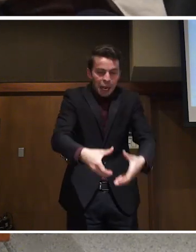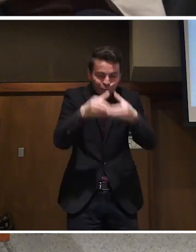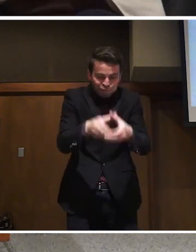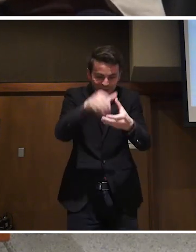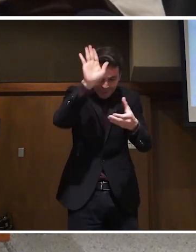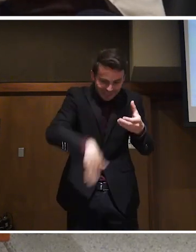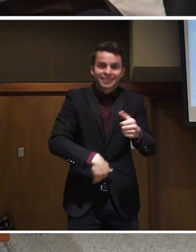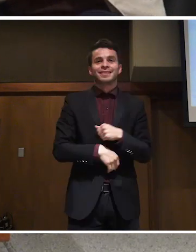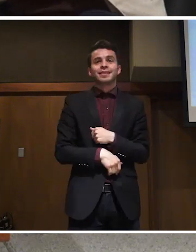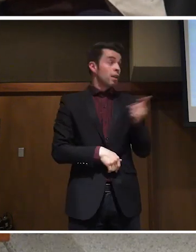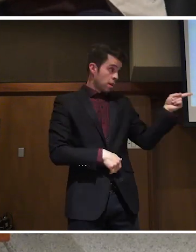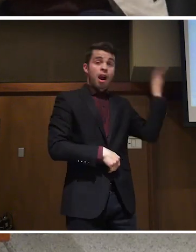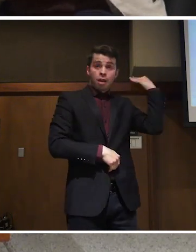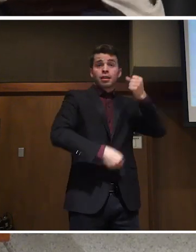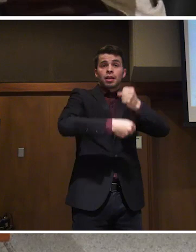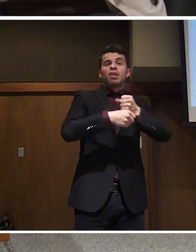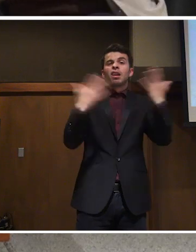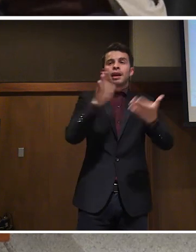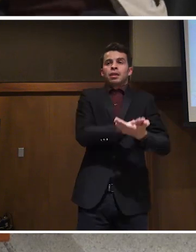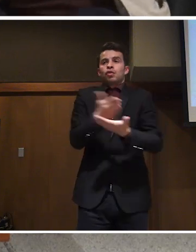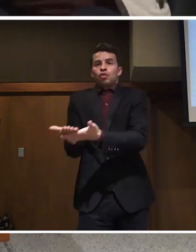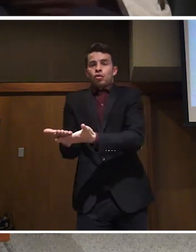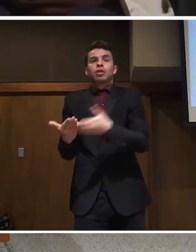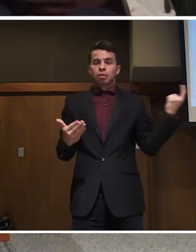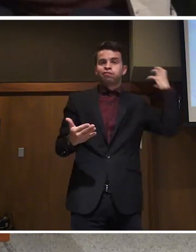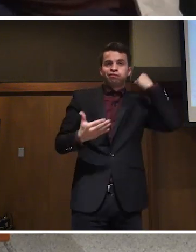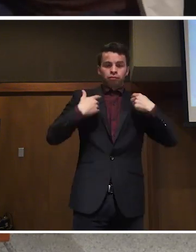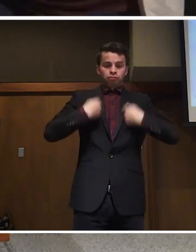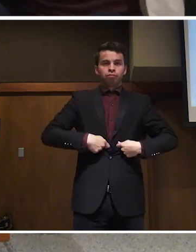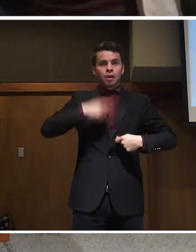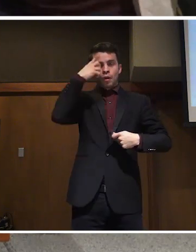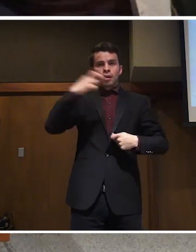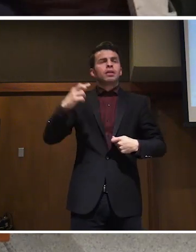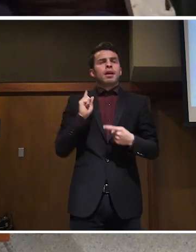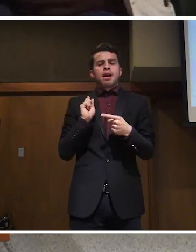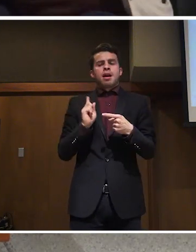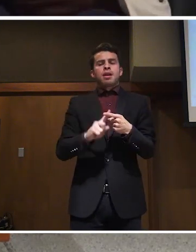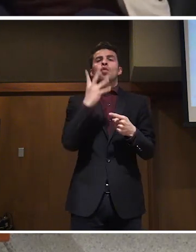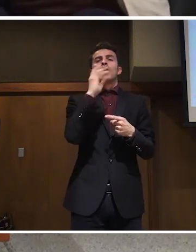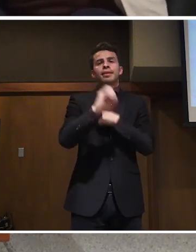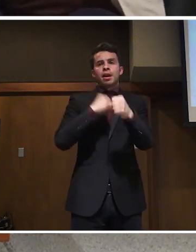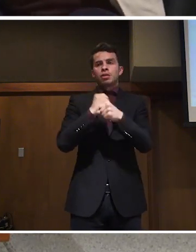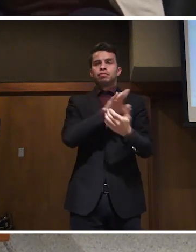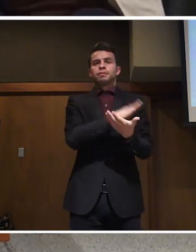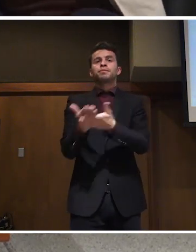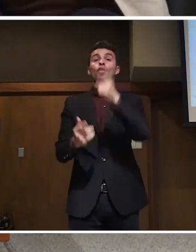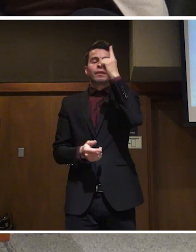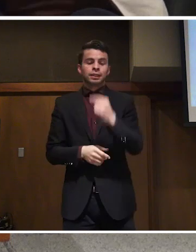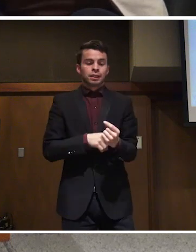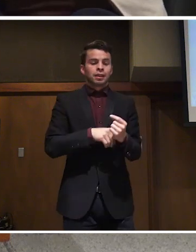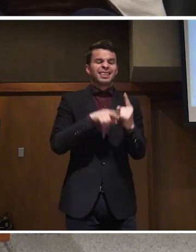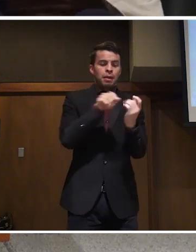cosas que yo he hecho en la vida es ser traductor, y una de las primeras cosas que traduje hace casi 40 años fue un